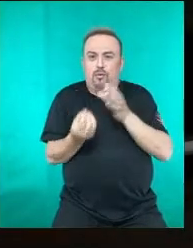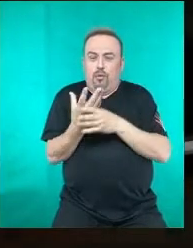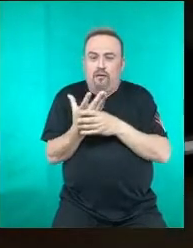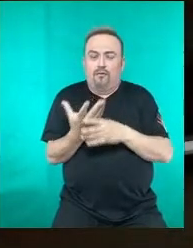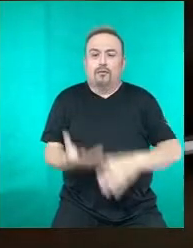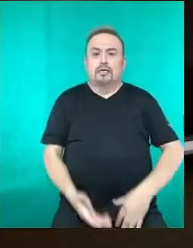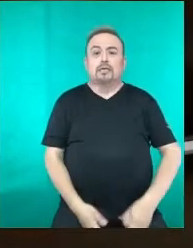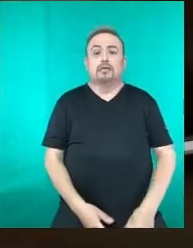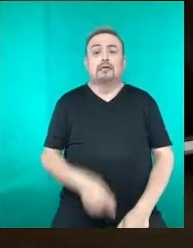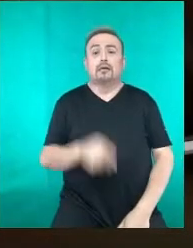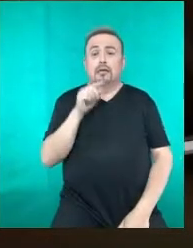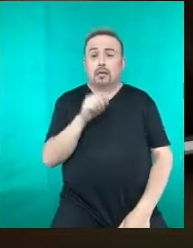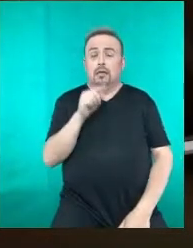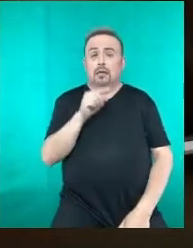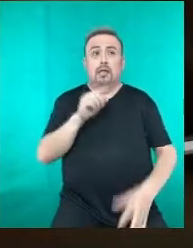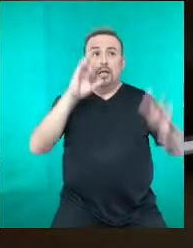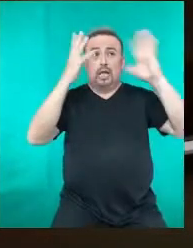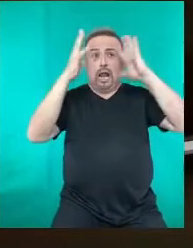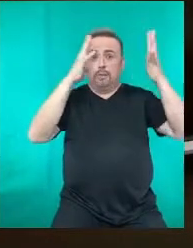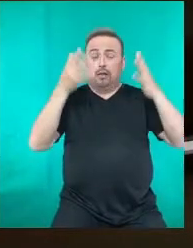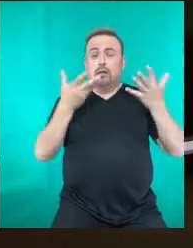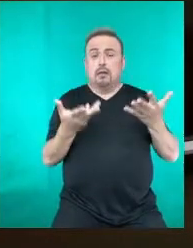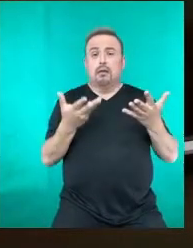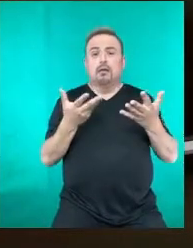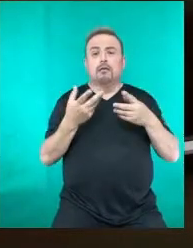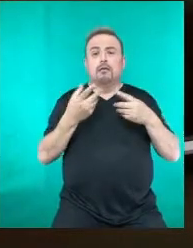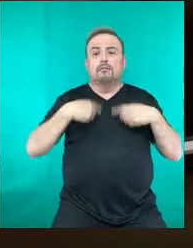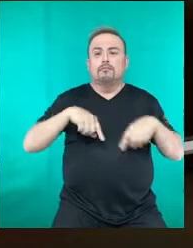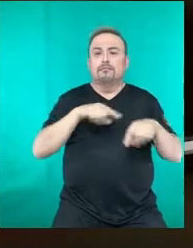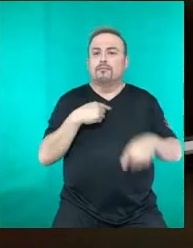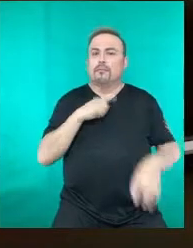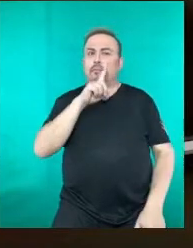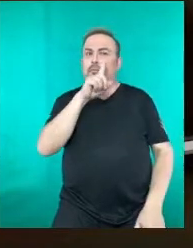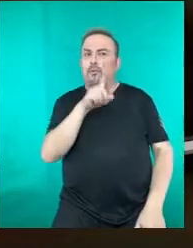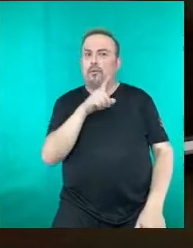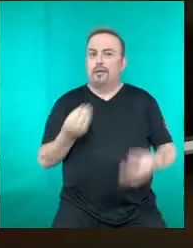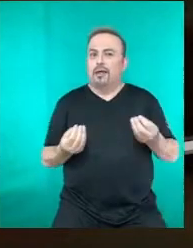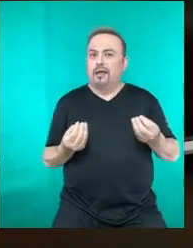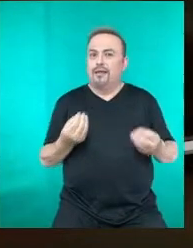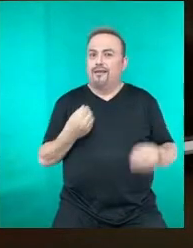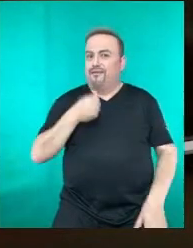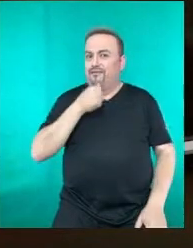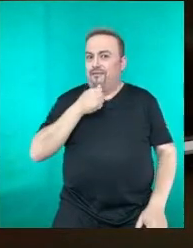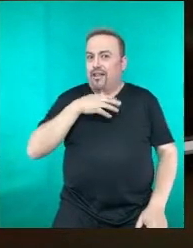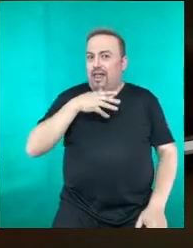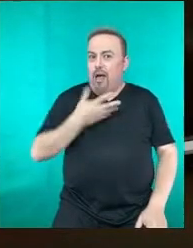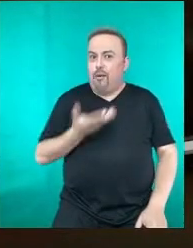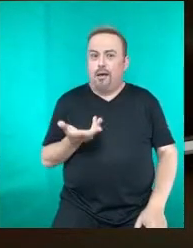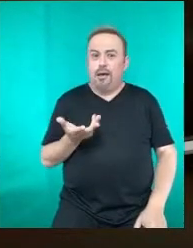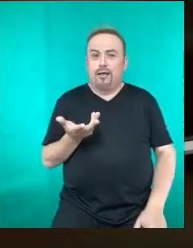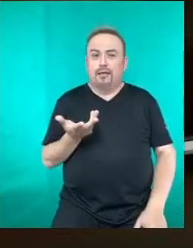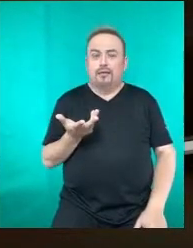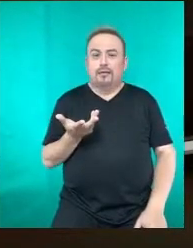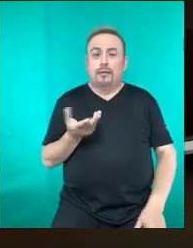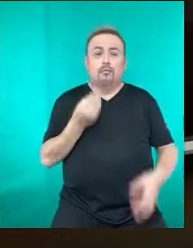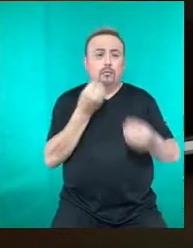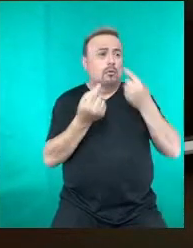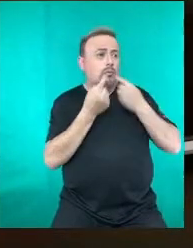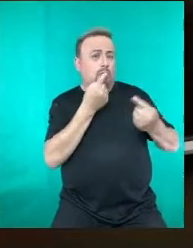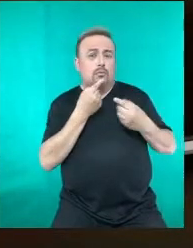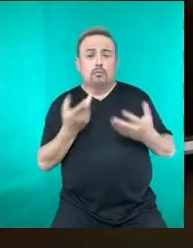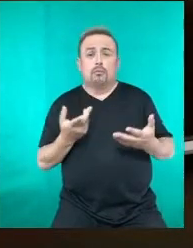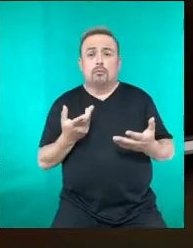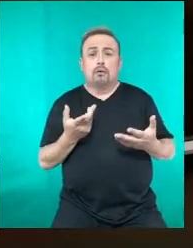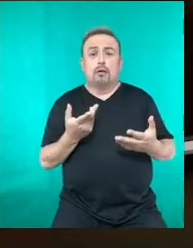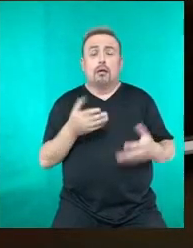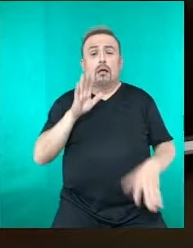ese sentido, el cambio climático nos lleva a la pregunta, bueno, nos falta agua, es lo que me pregunta mucha gente, y la verdad es que me acuerdo el